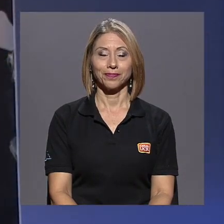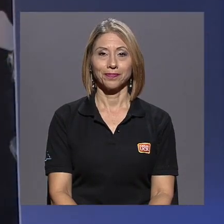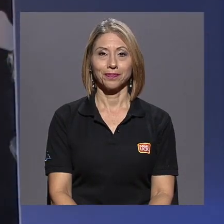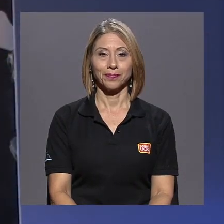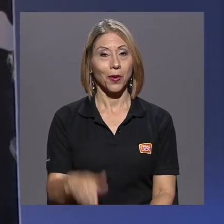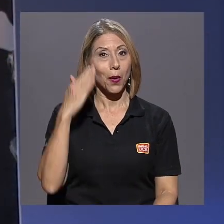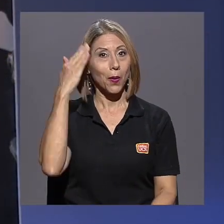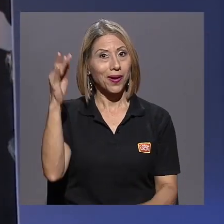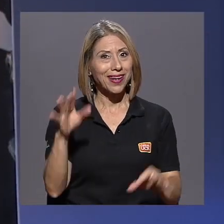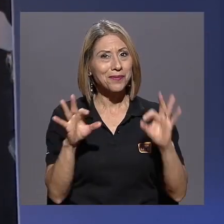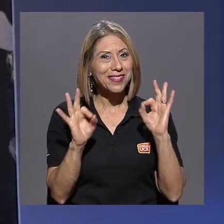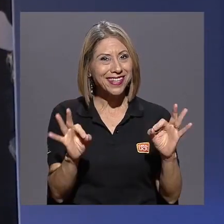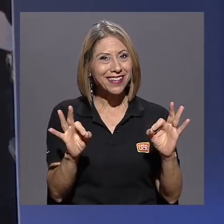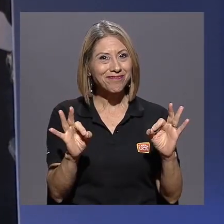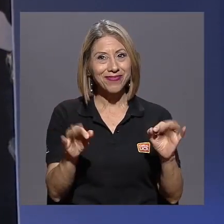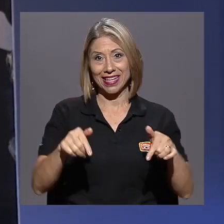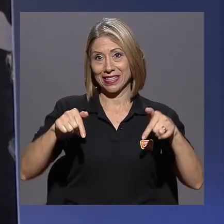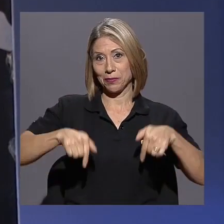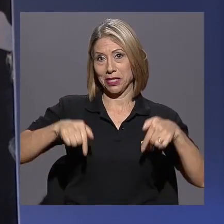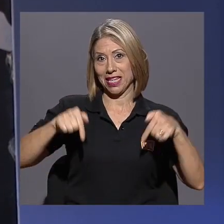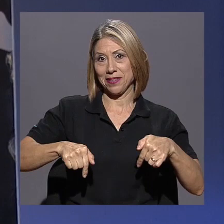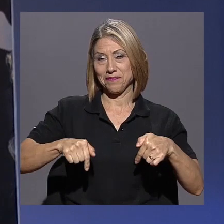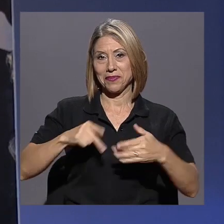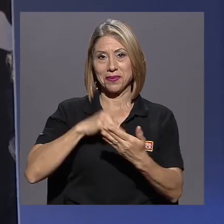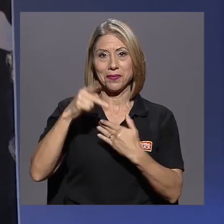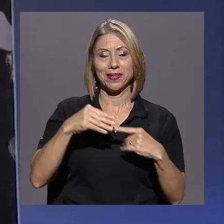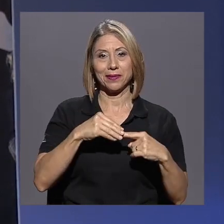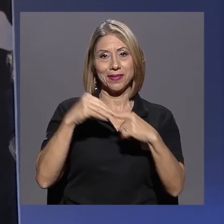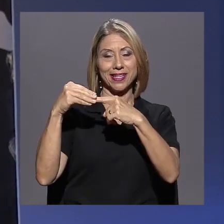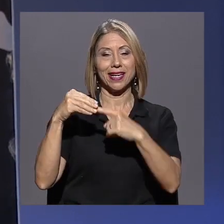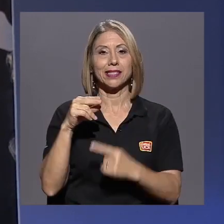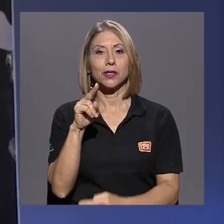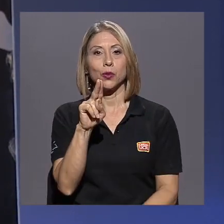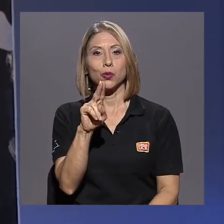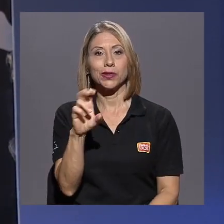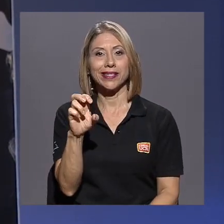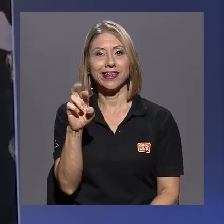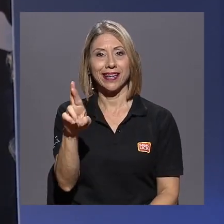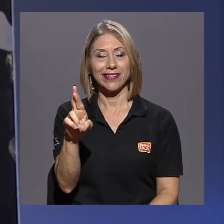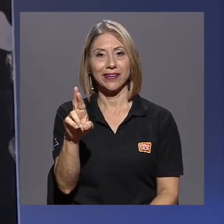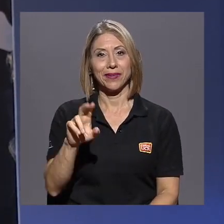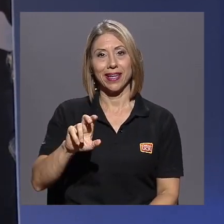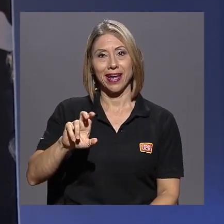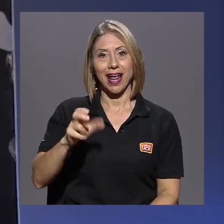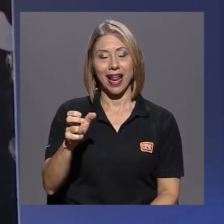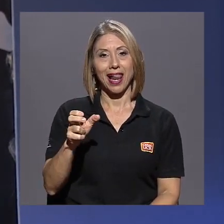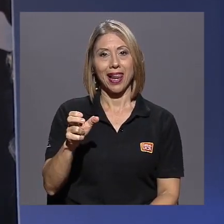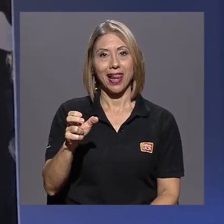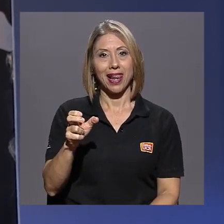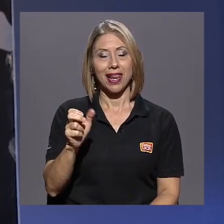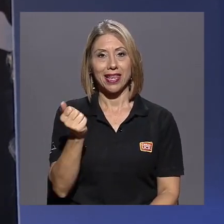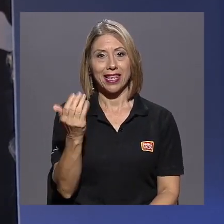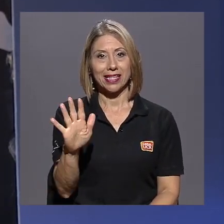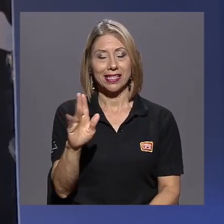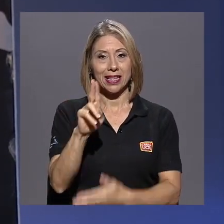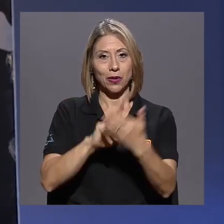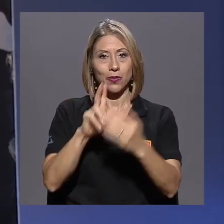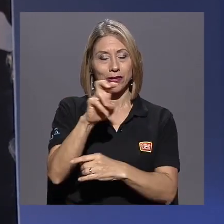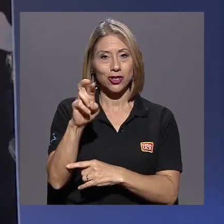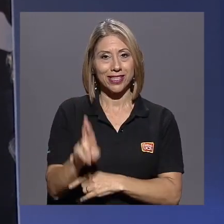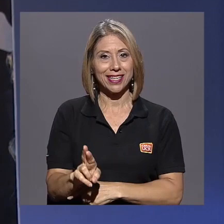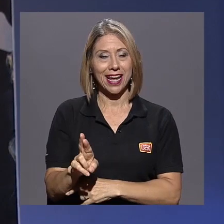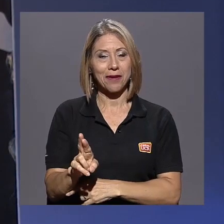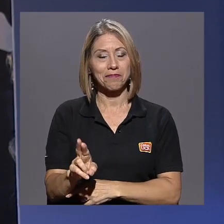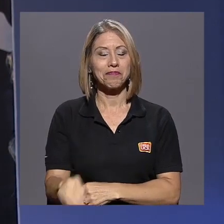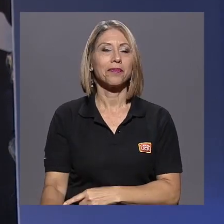hola como estan estamos aquí en especiales cr en el canal 15 de la universidad de